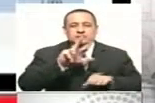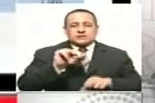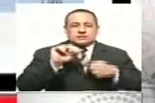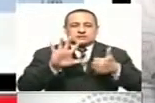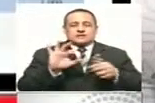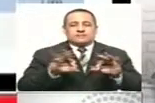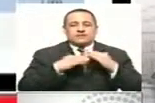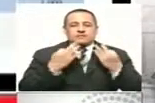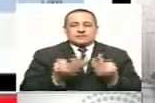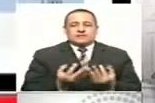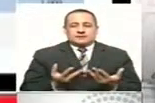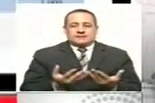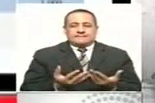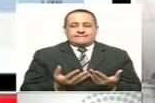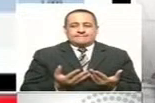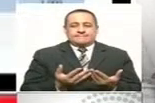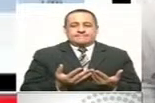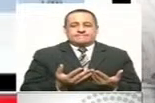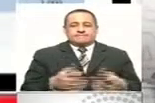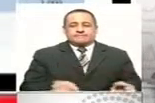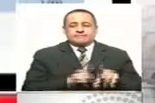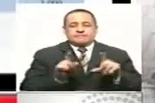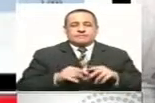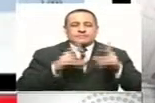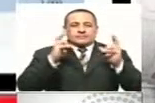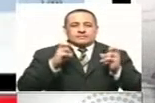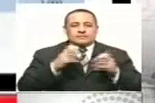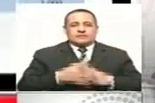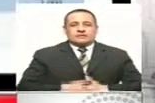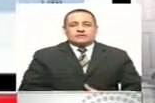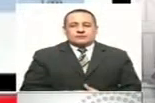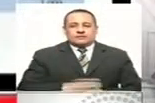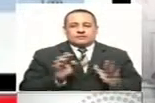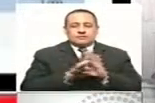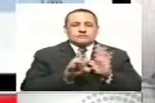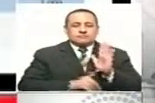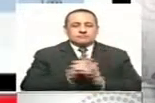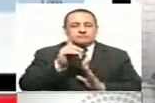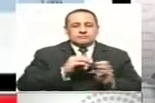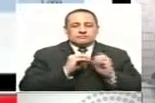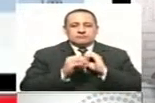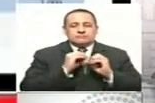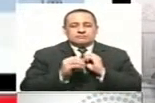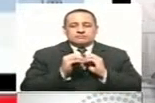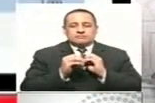26.836 familias en temas de desarrollo alternativo.